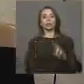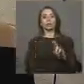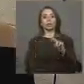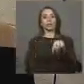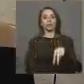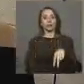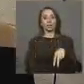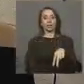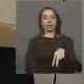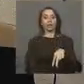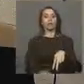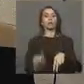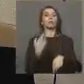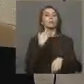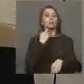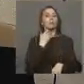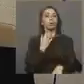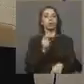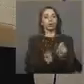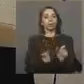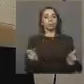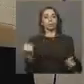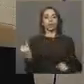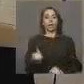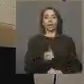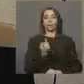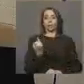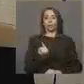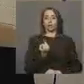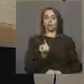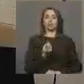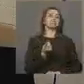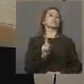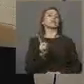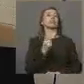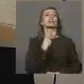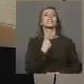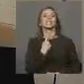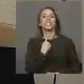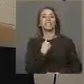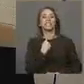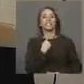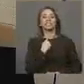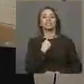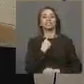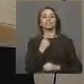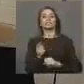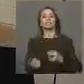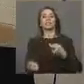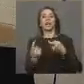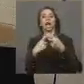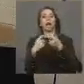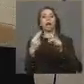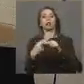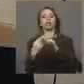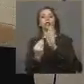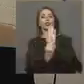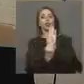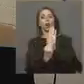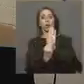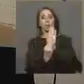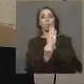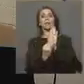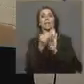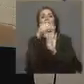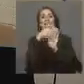porque evidentemente ningún independiente tendrá interés en ingresar a la lista de la UDI porque para ser